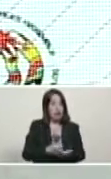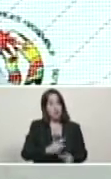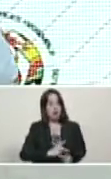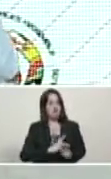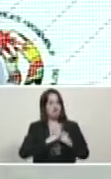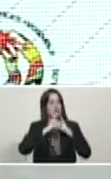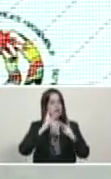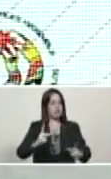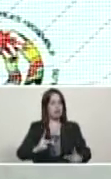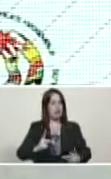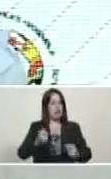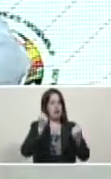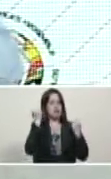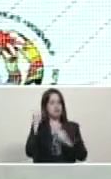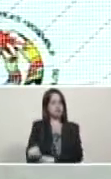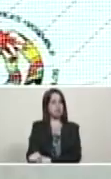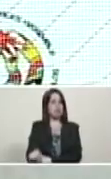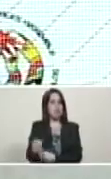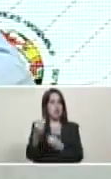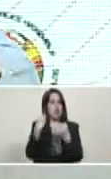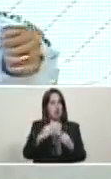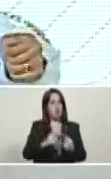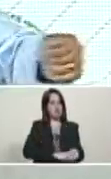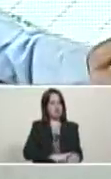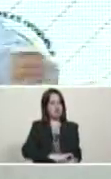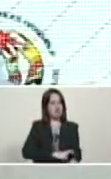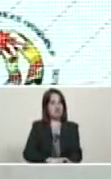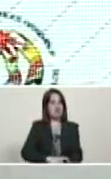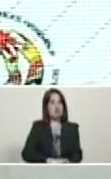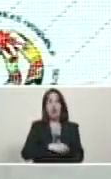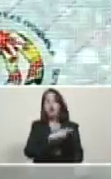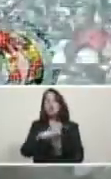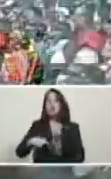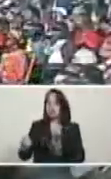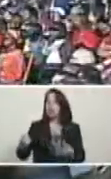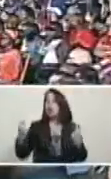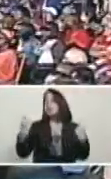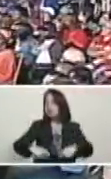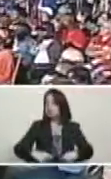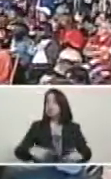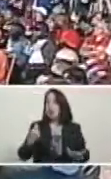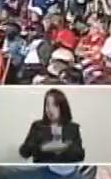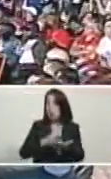de la rebeldía y del coraje y nosotros lo pagamos